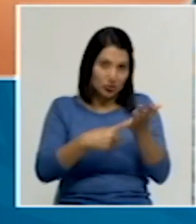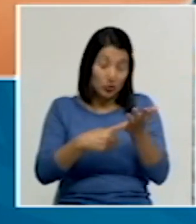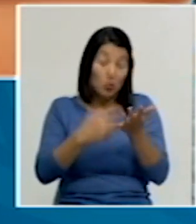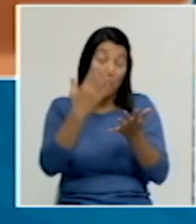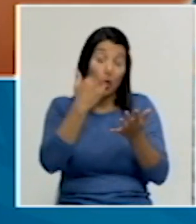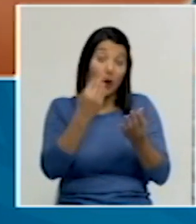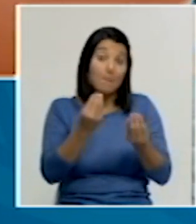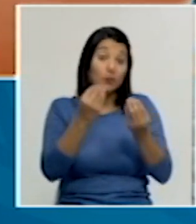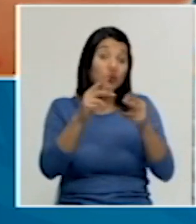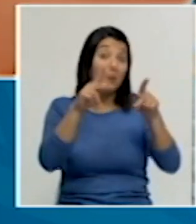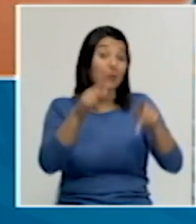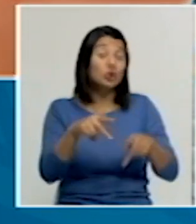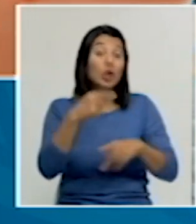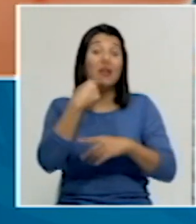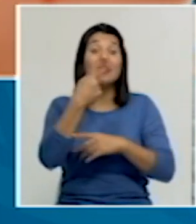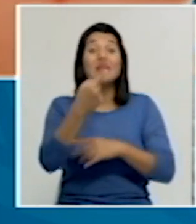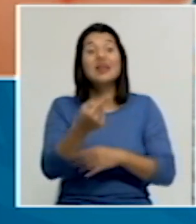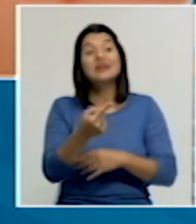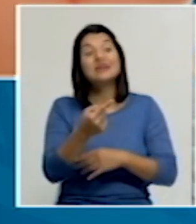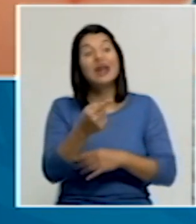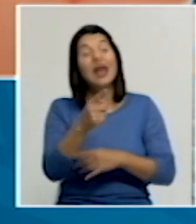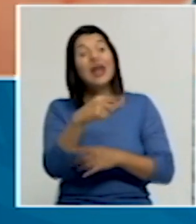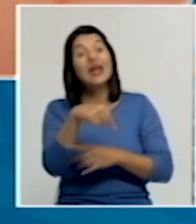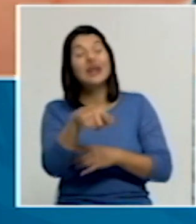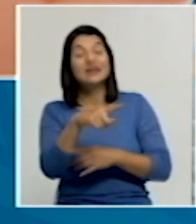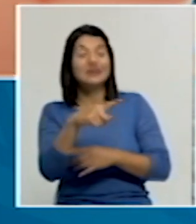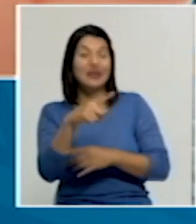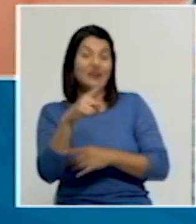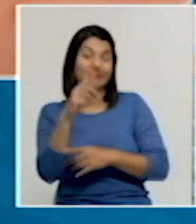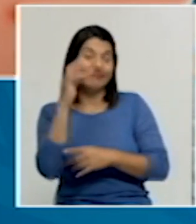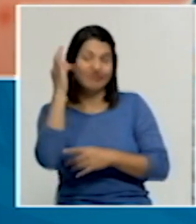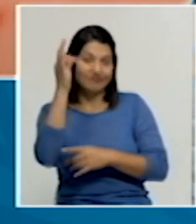dicen que se trata de teorías